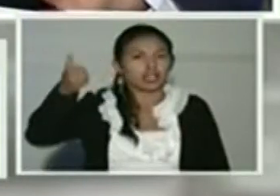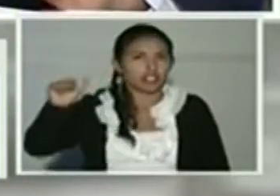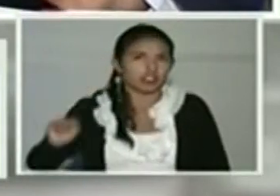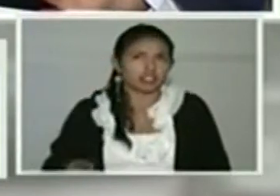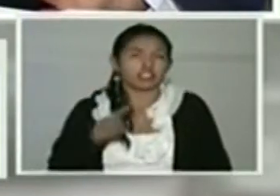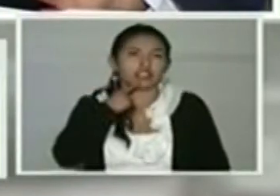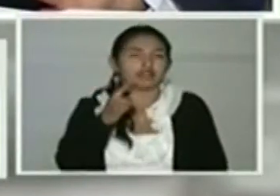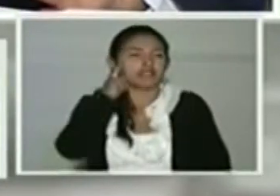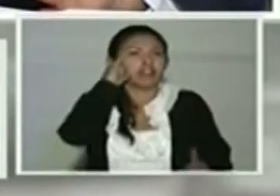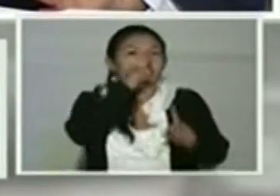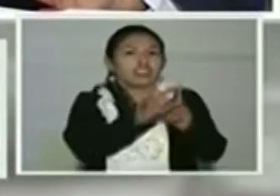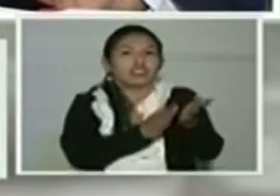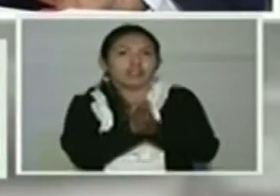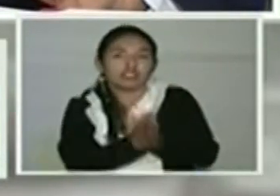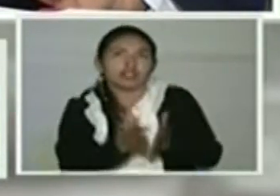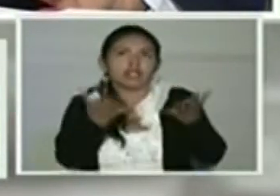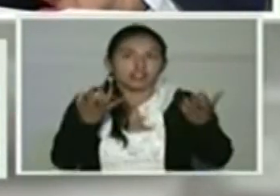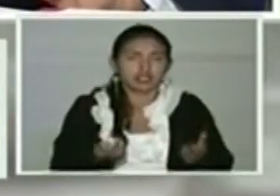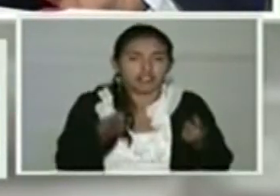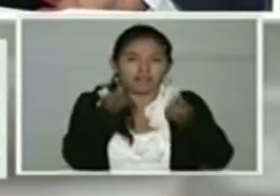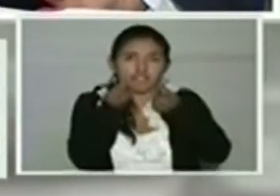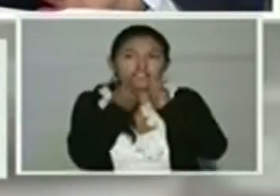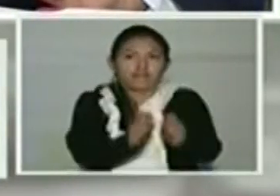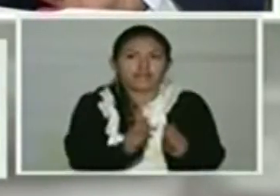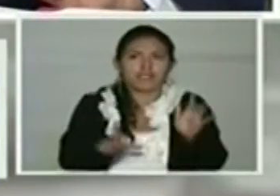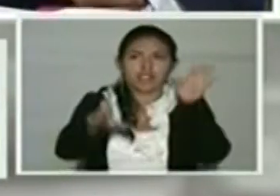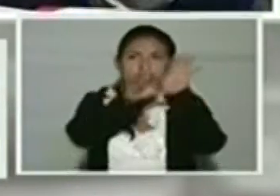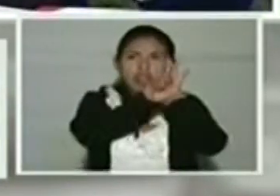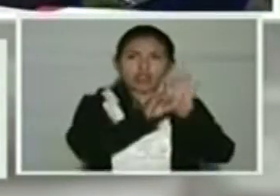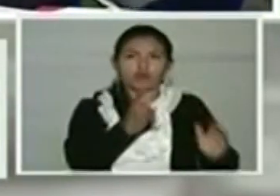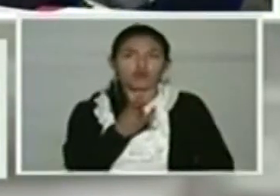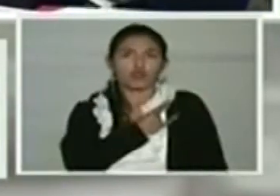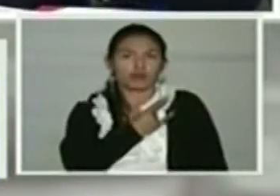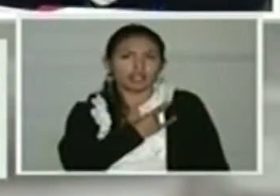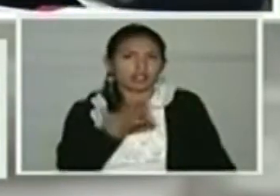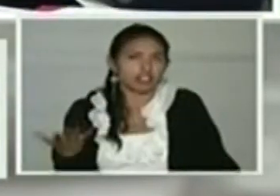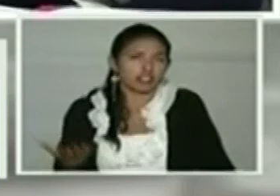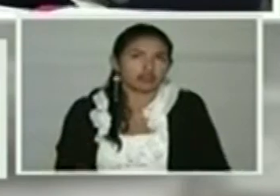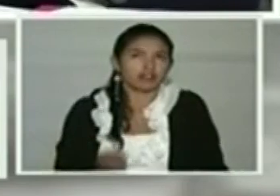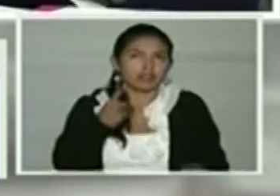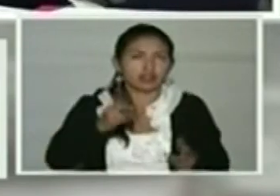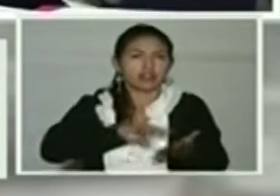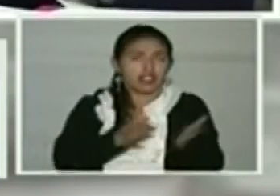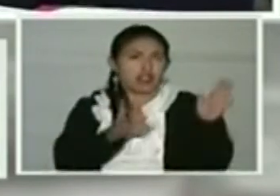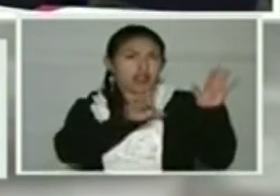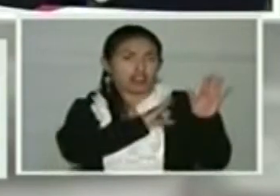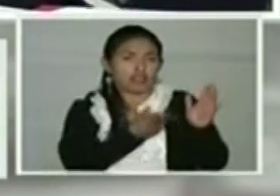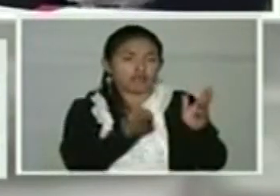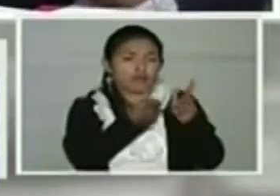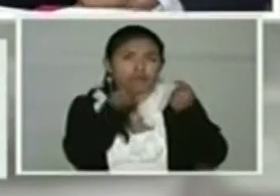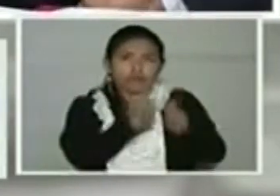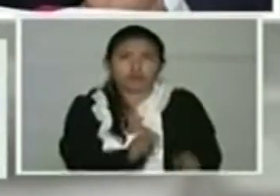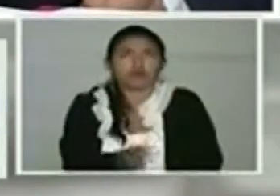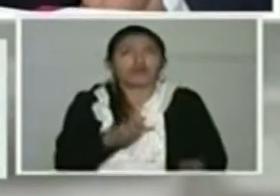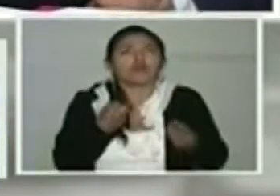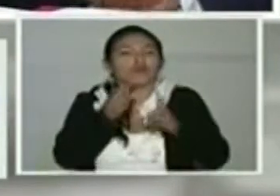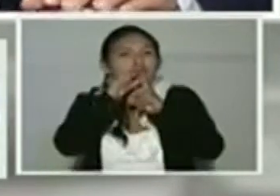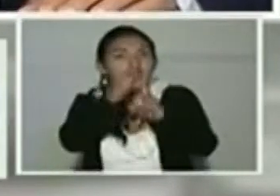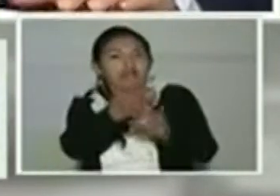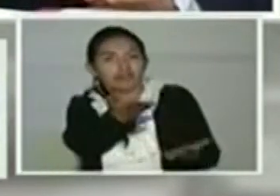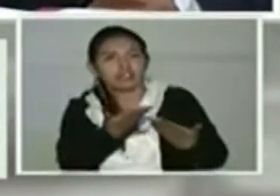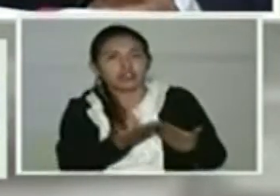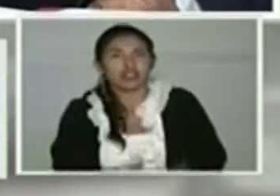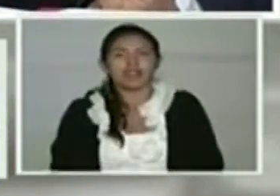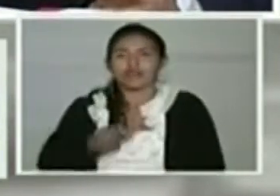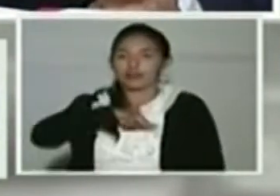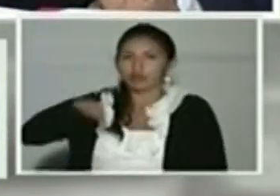interés en derogar lo han manifestado en la ley universitaria finalmente van a ver cuál es su posición los respetamos la